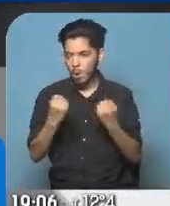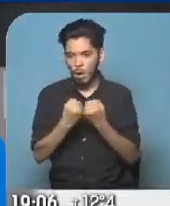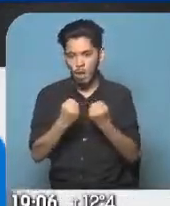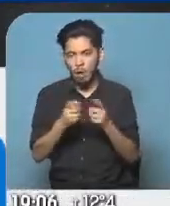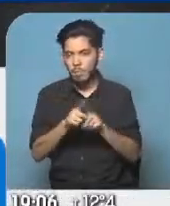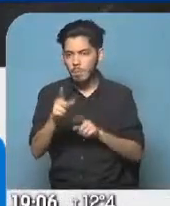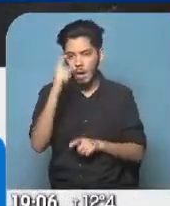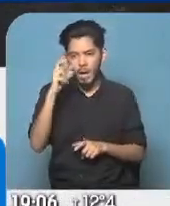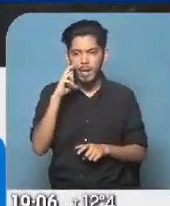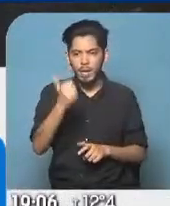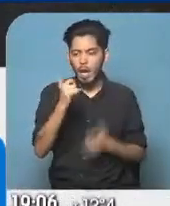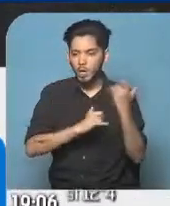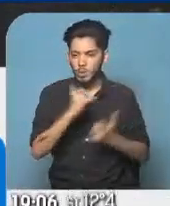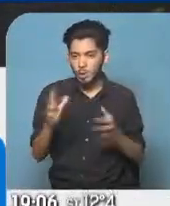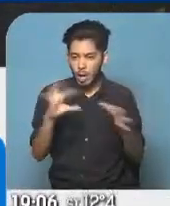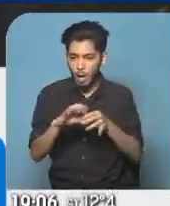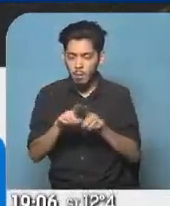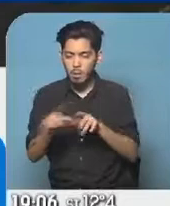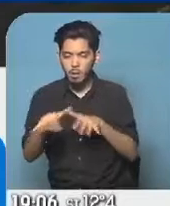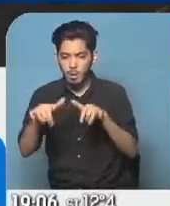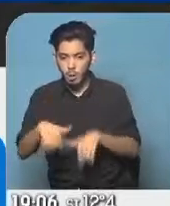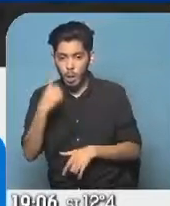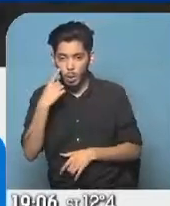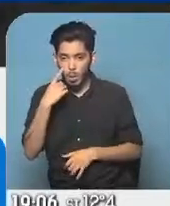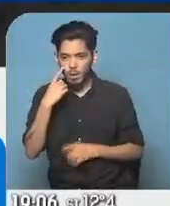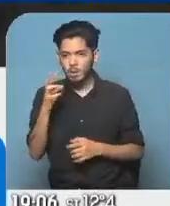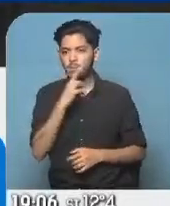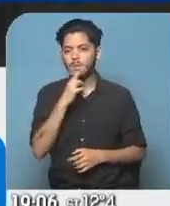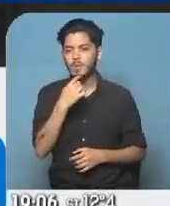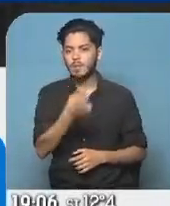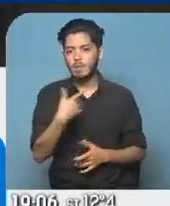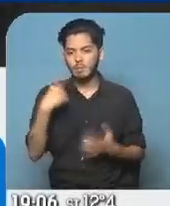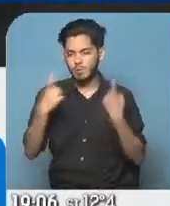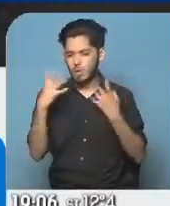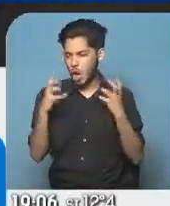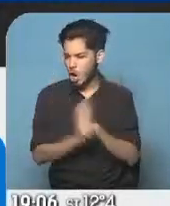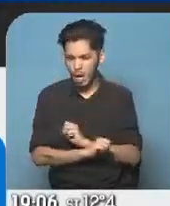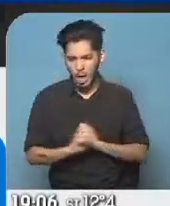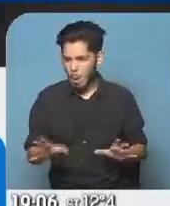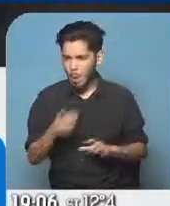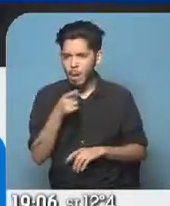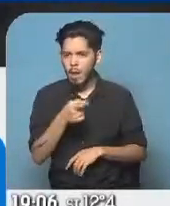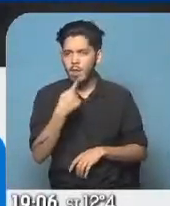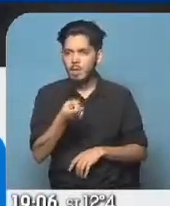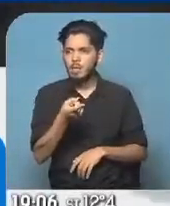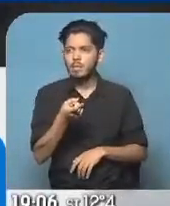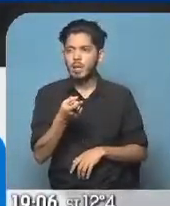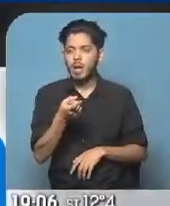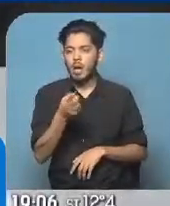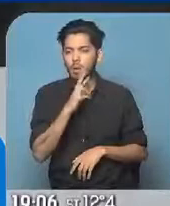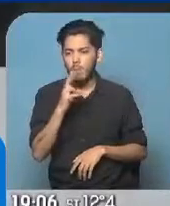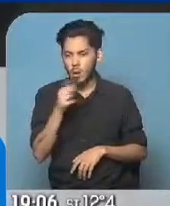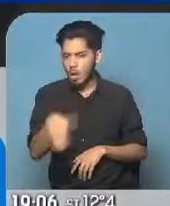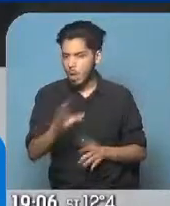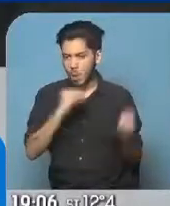a lo que erika contaba ella decía que estaba viviendo una pesadilla ella ella lo estaba por dejar